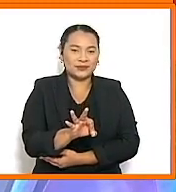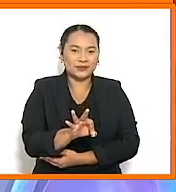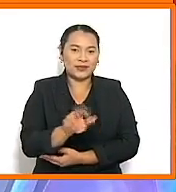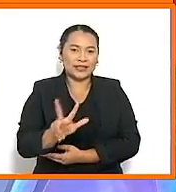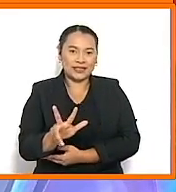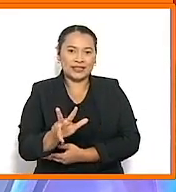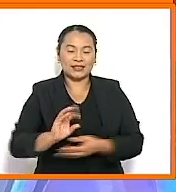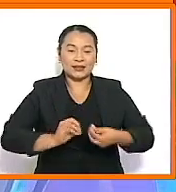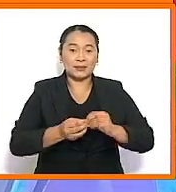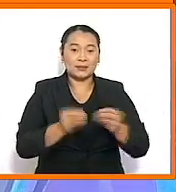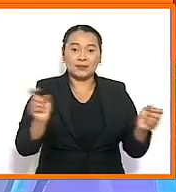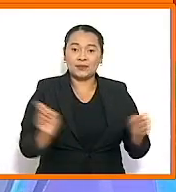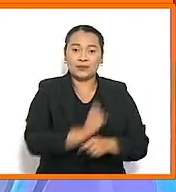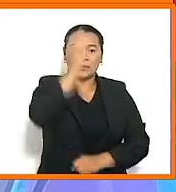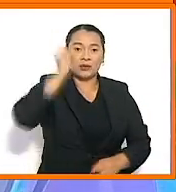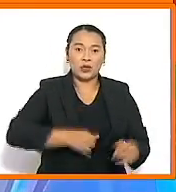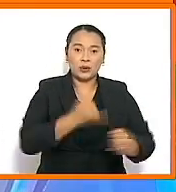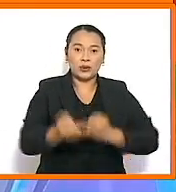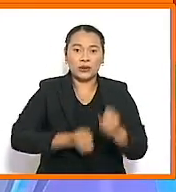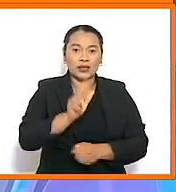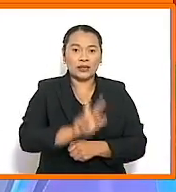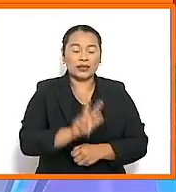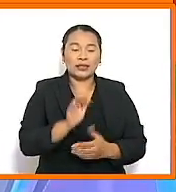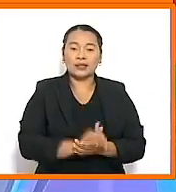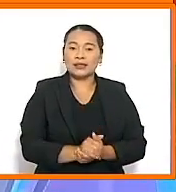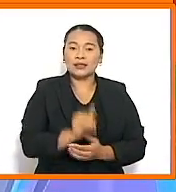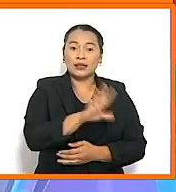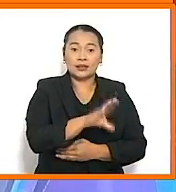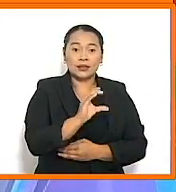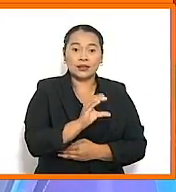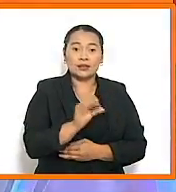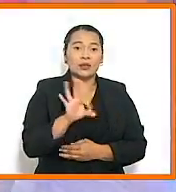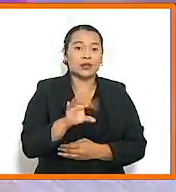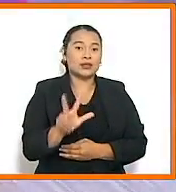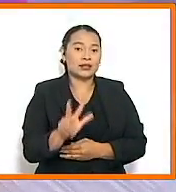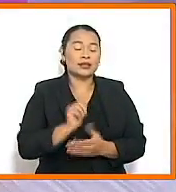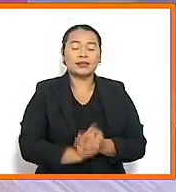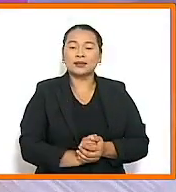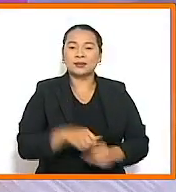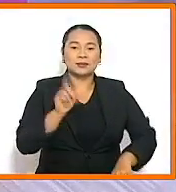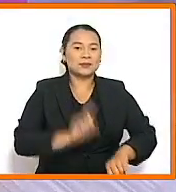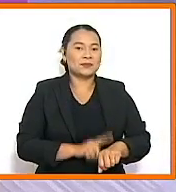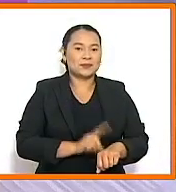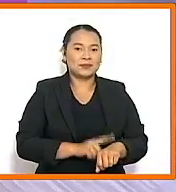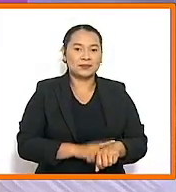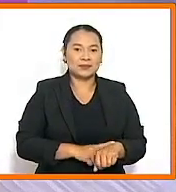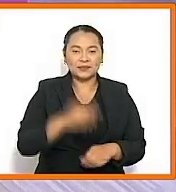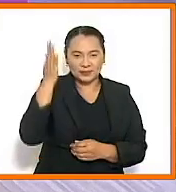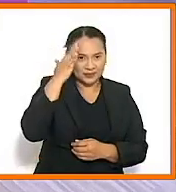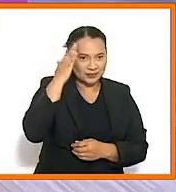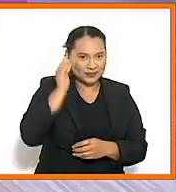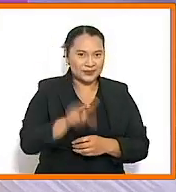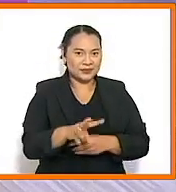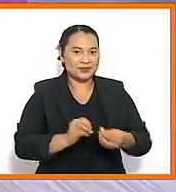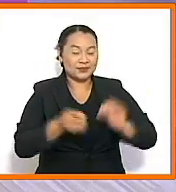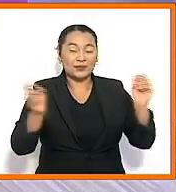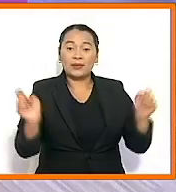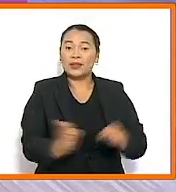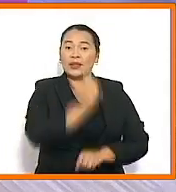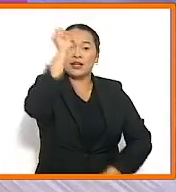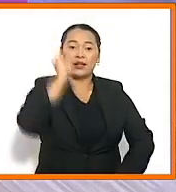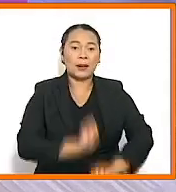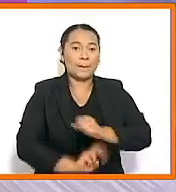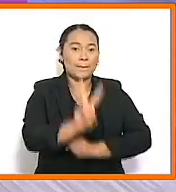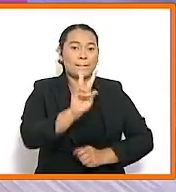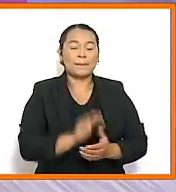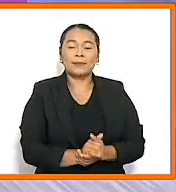3. Número favorecido para Juga 3 es el 593. Llegó el momento de dar a conocer esos dos números favorecidos para